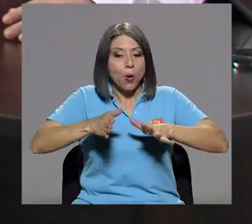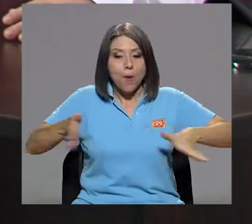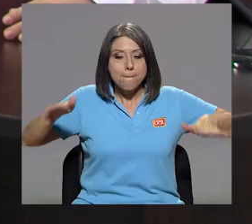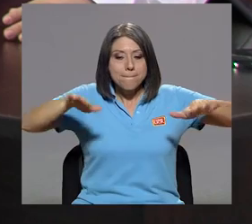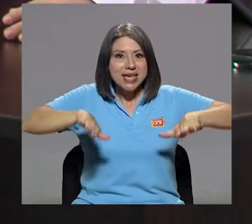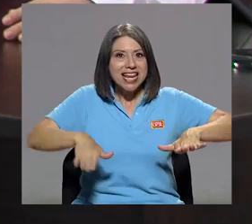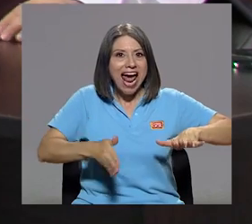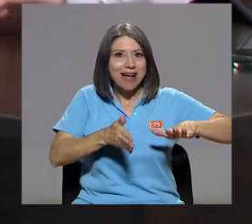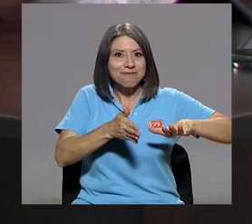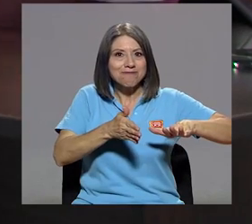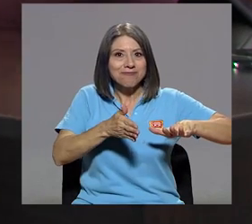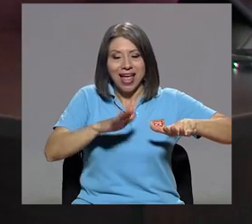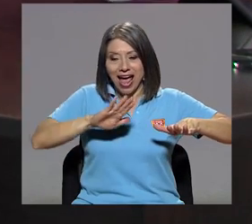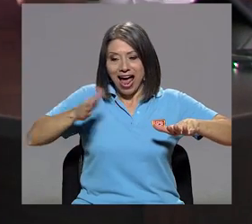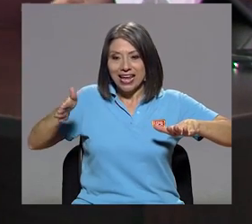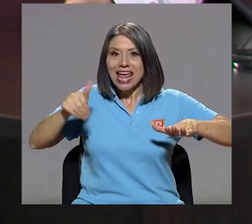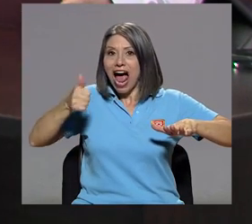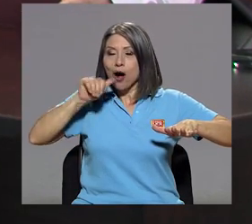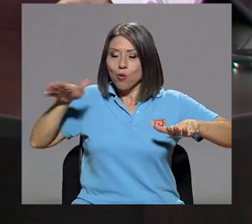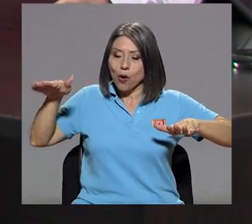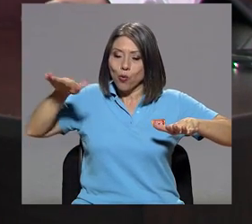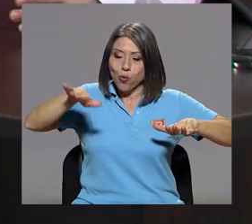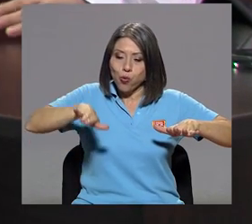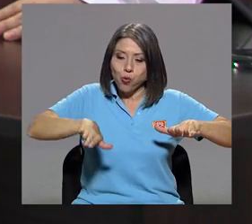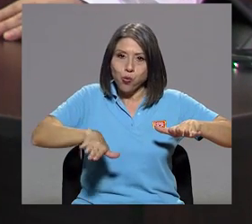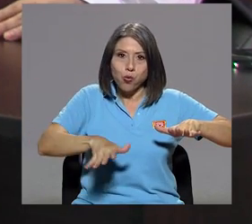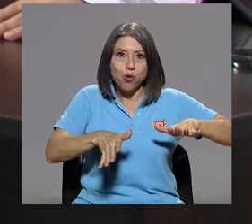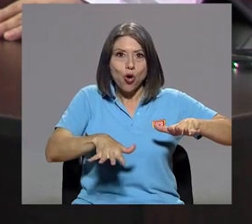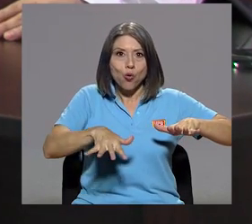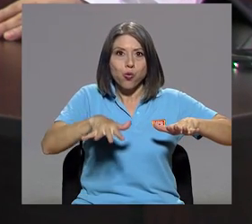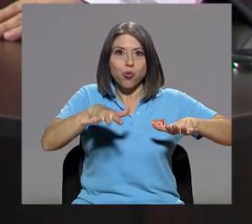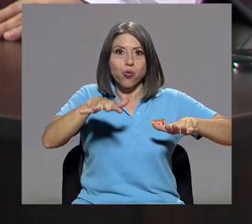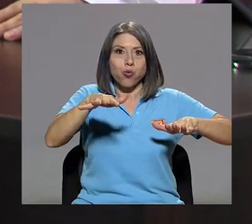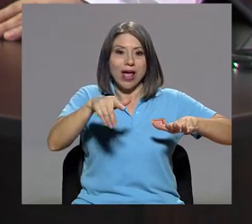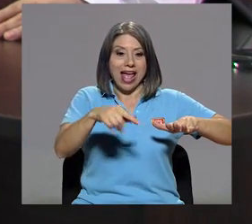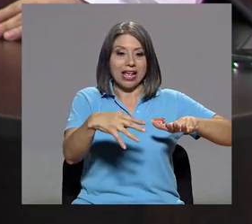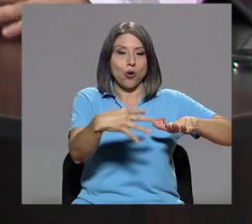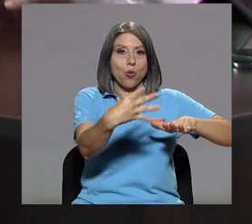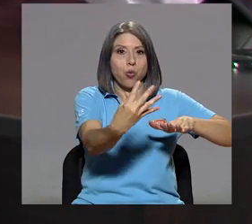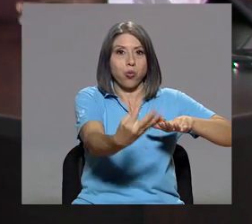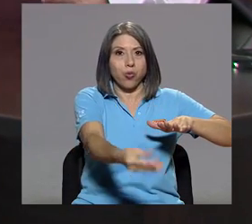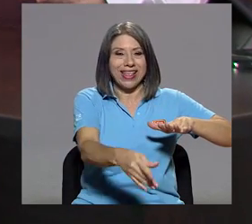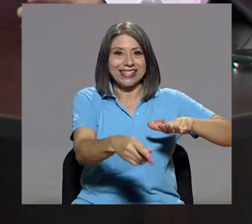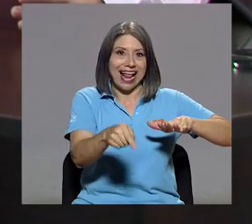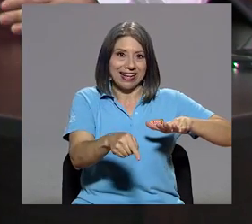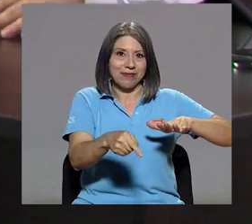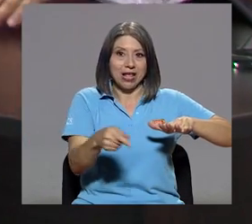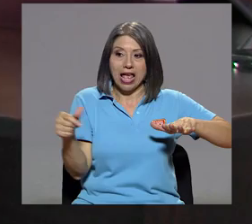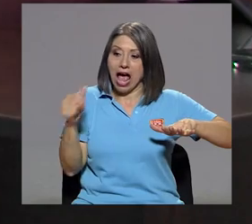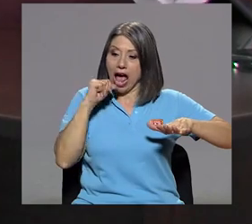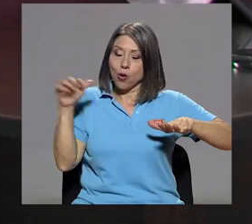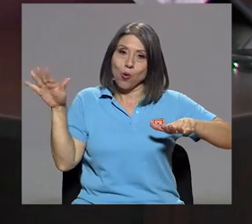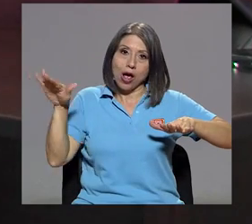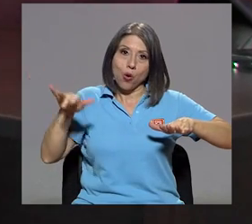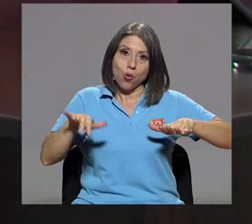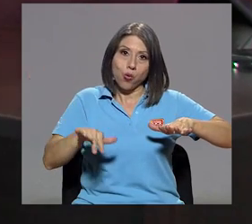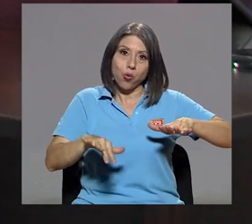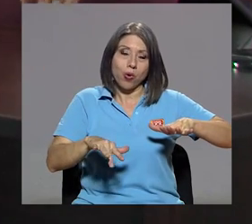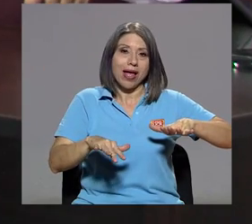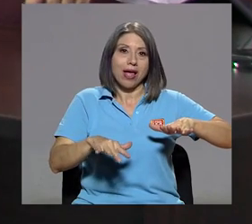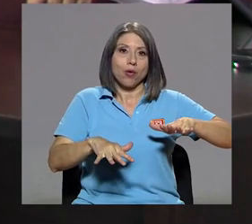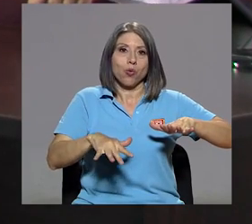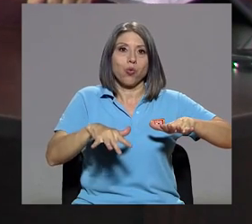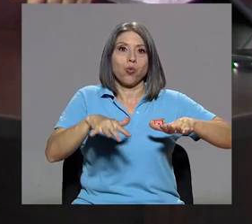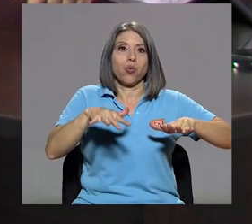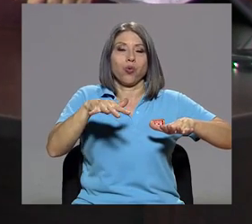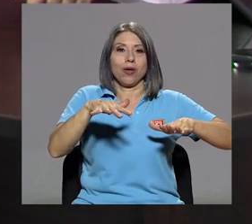le cae agua por un lado y sale por el otro. Entre más agua caiga, más se llena la pila. O al revés, entre menos